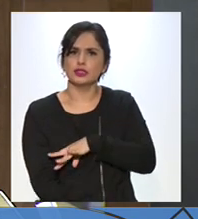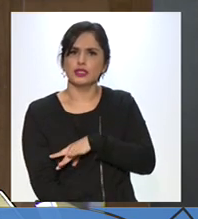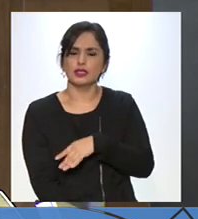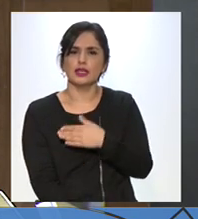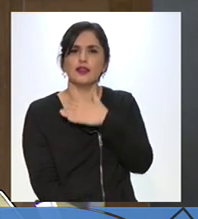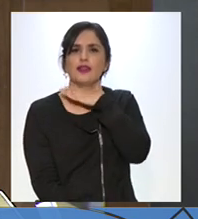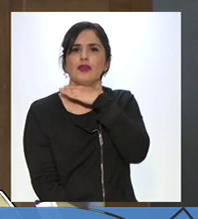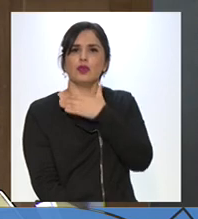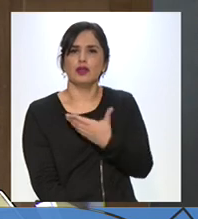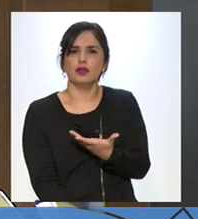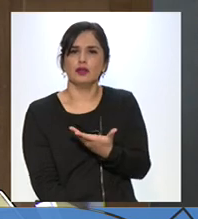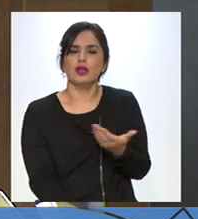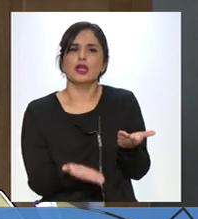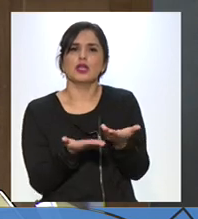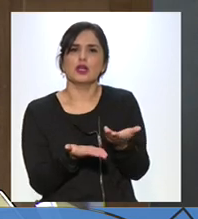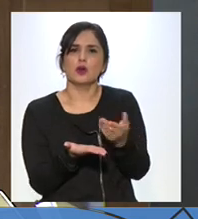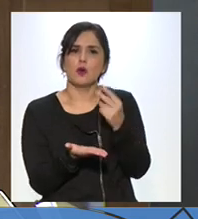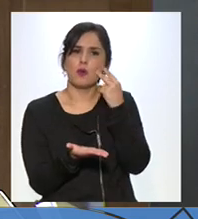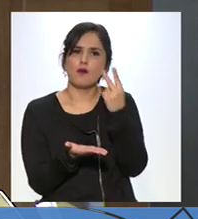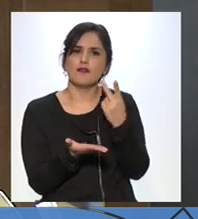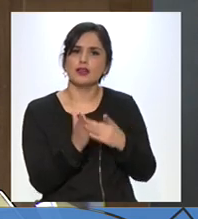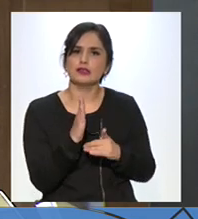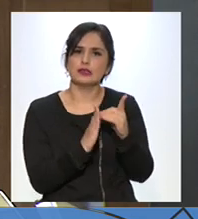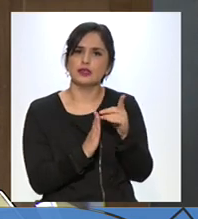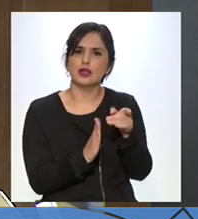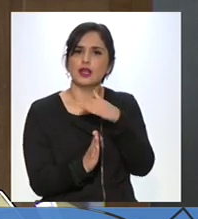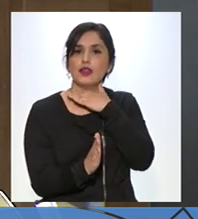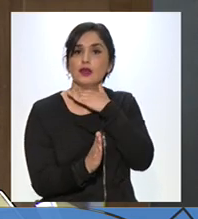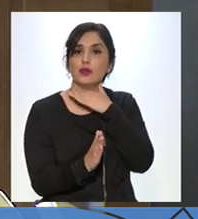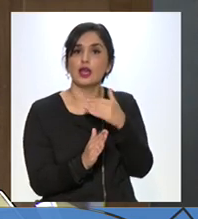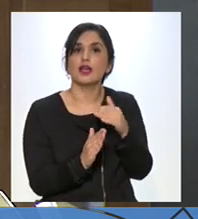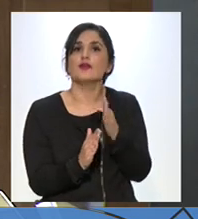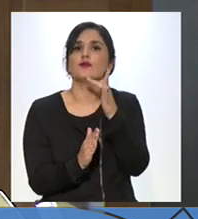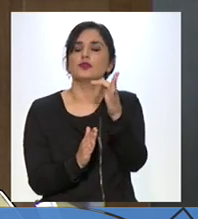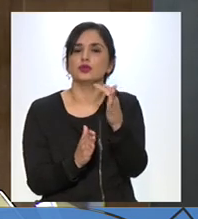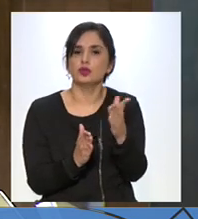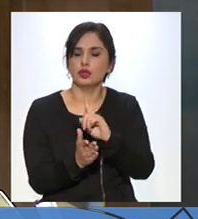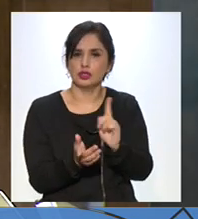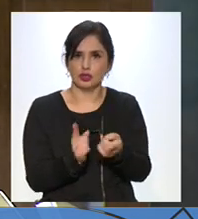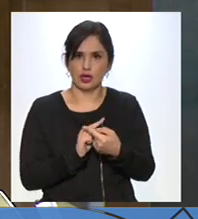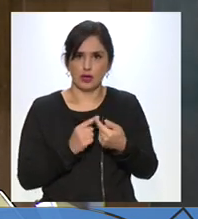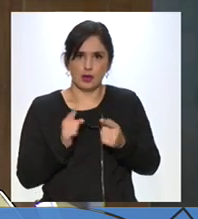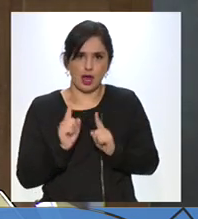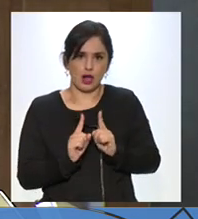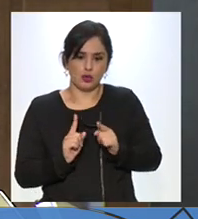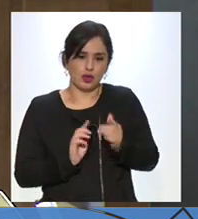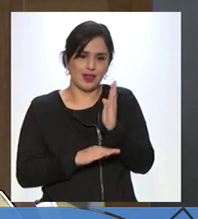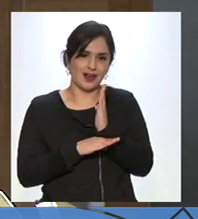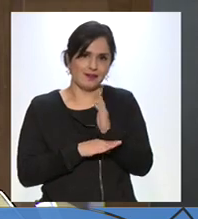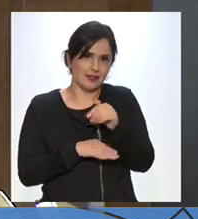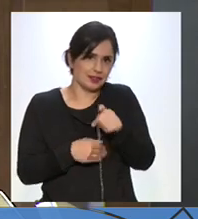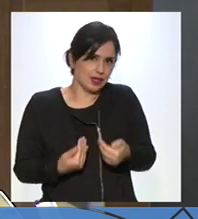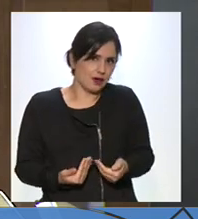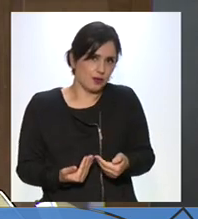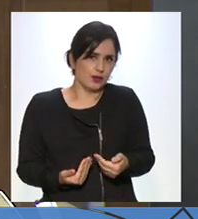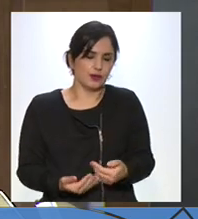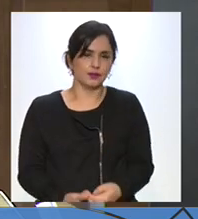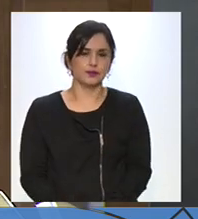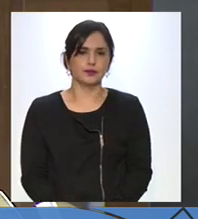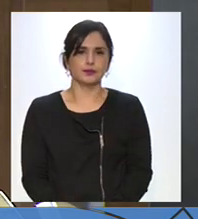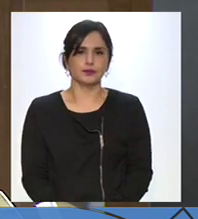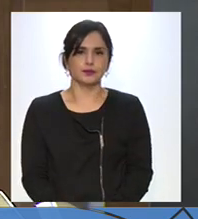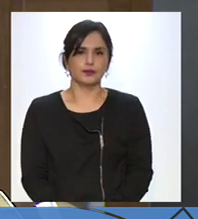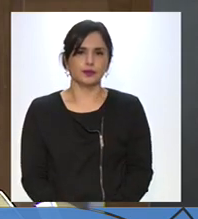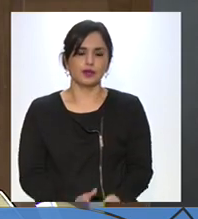de deuda? ¿Y cómo ven ese desarrollo de la deuda hacia adelante, de no cambiar alguna de las bases con las cuales están haciéndose